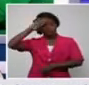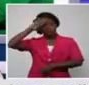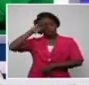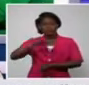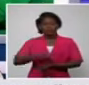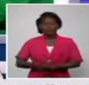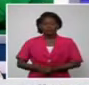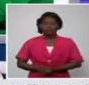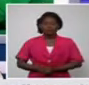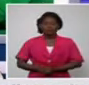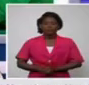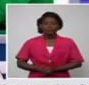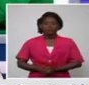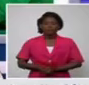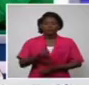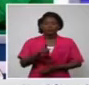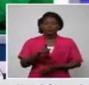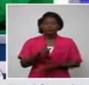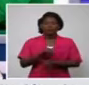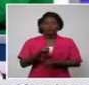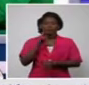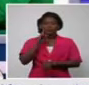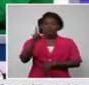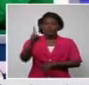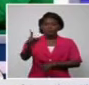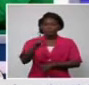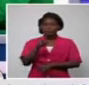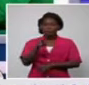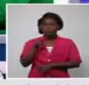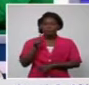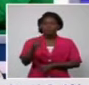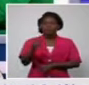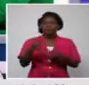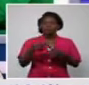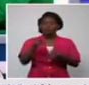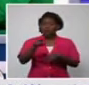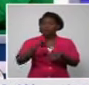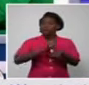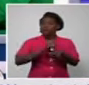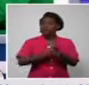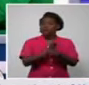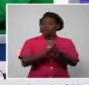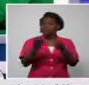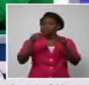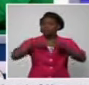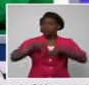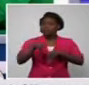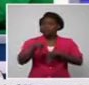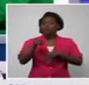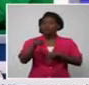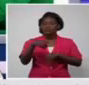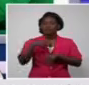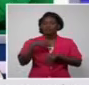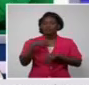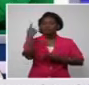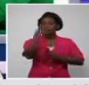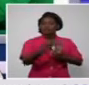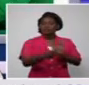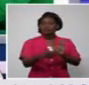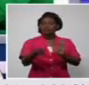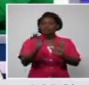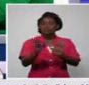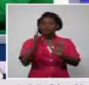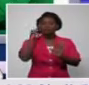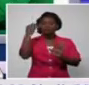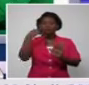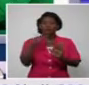estado totalmente asintomáticos. Esta es una característica de la enfermedad que es lo que hace más difícil el